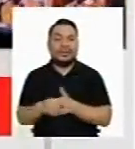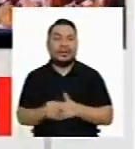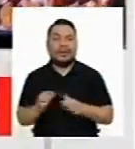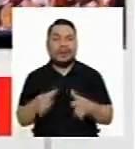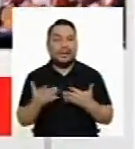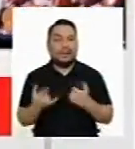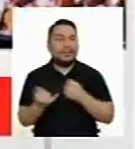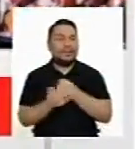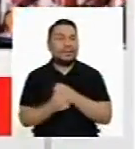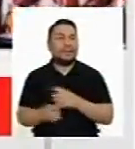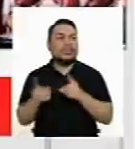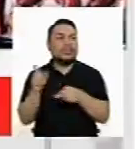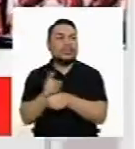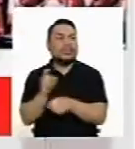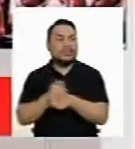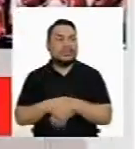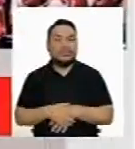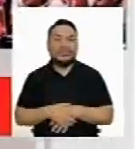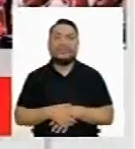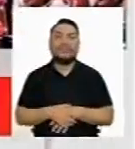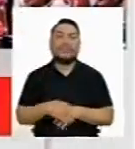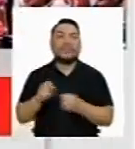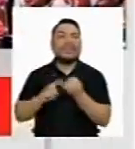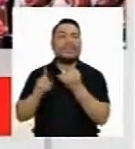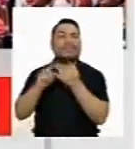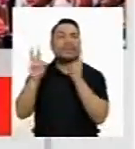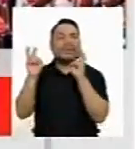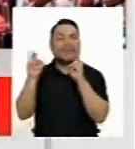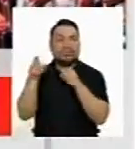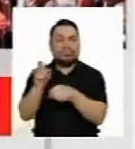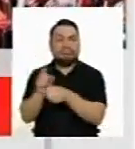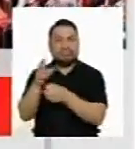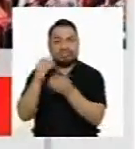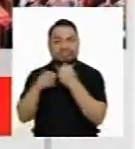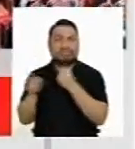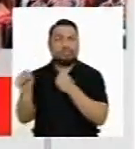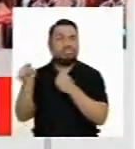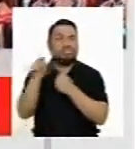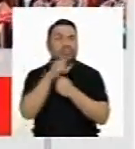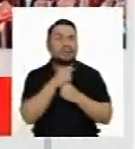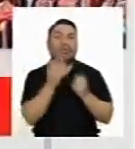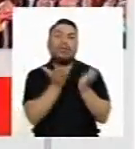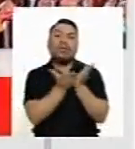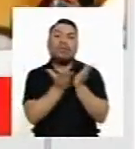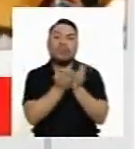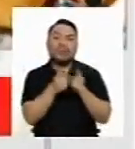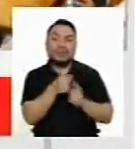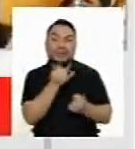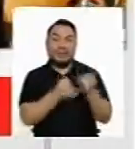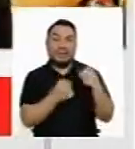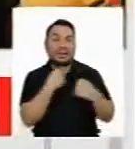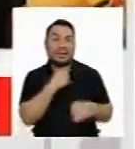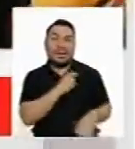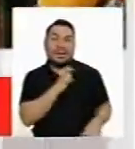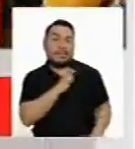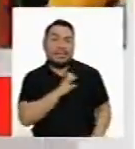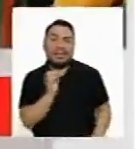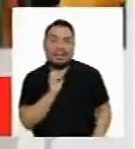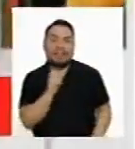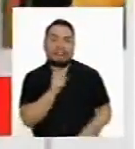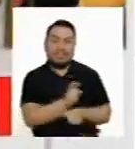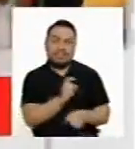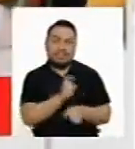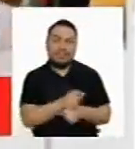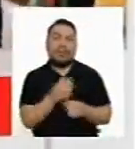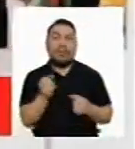Tenemos instituciones educativas en los 69 establecimientos penitenciarios a nivel nacional, ¿no? Es decir, colegios, donde el interno que no ha terminado, que ha llegado una persona,